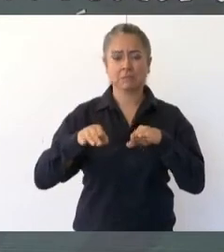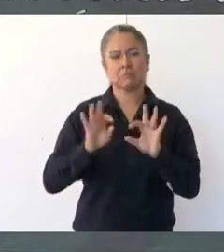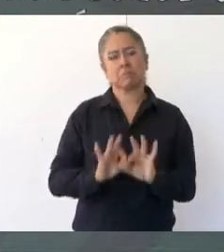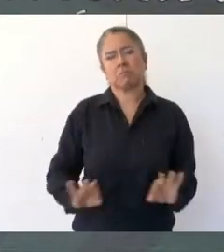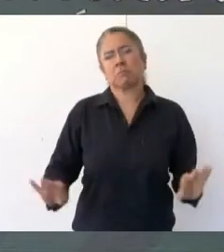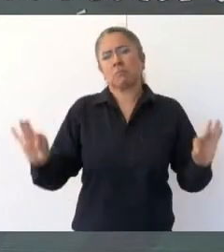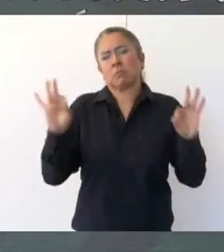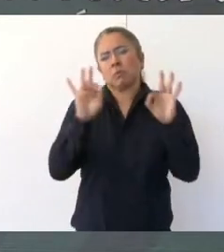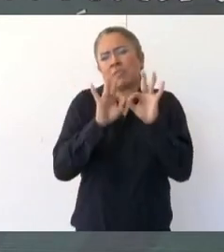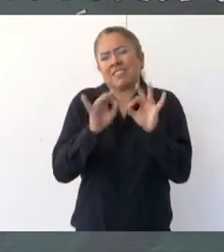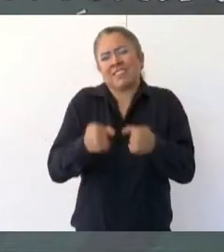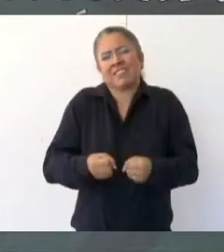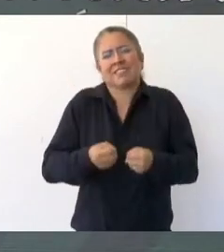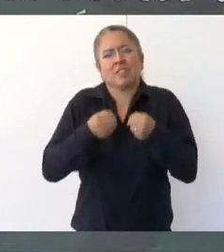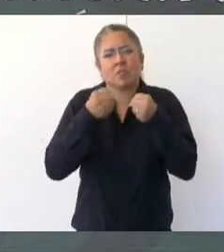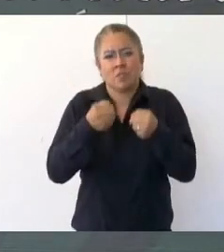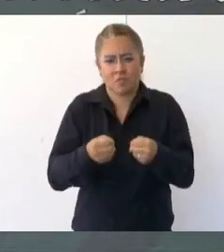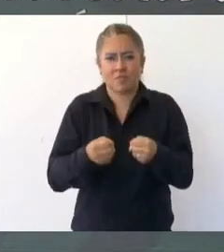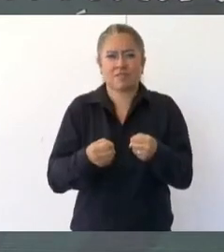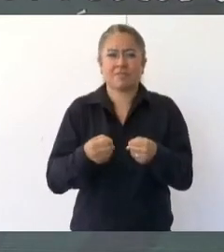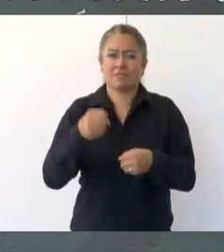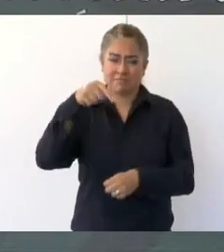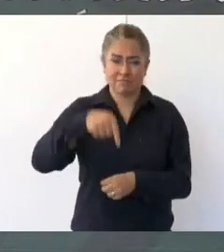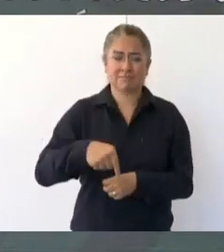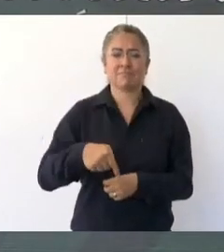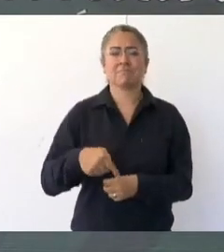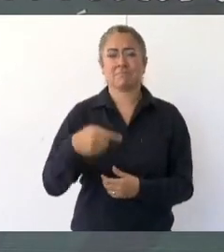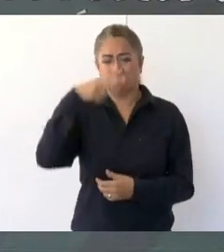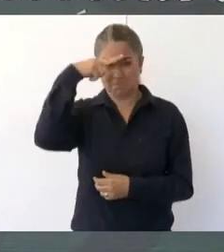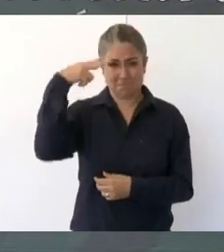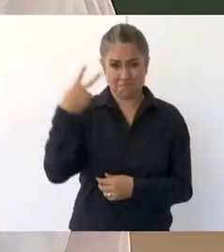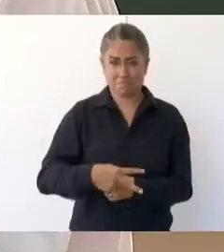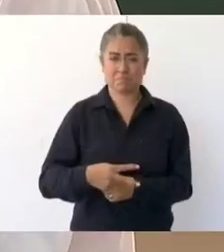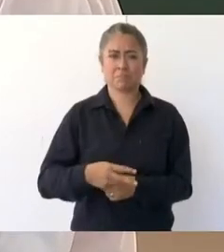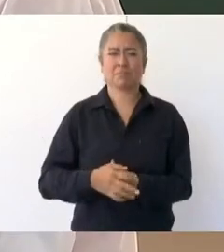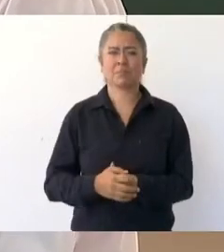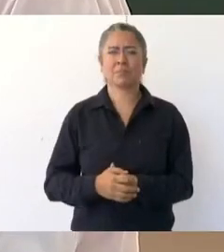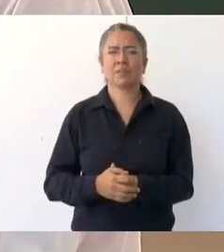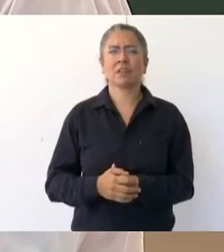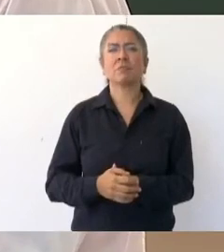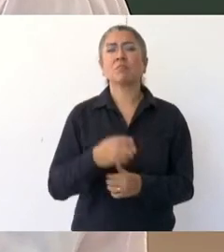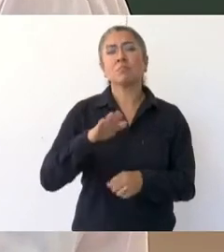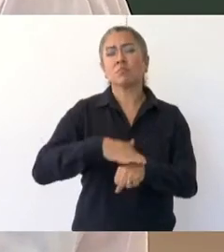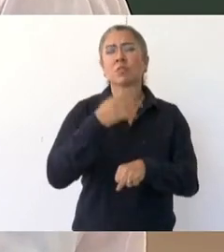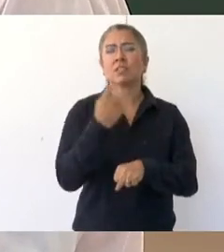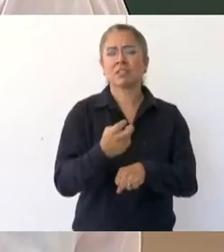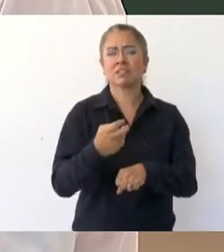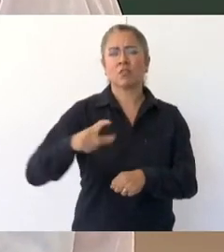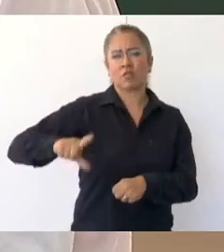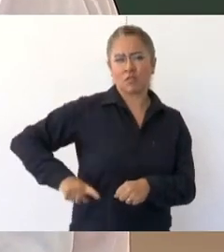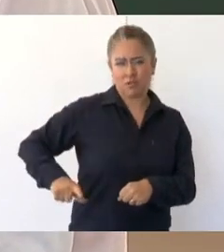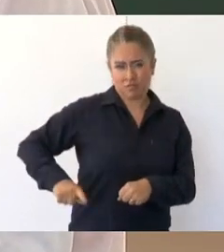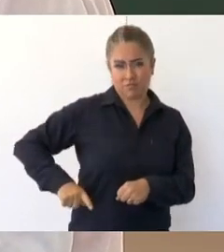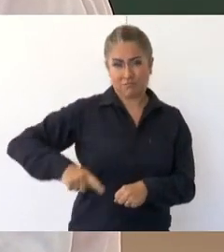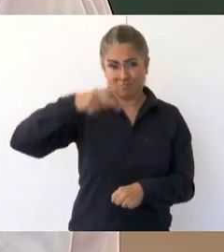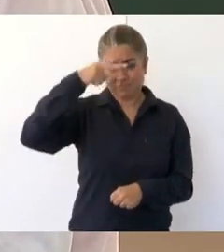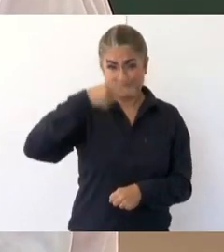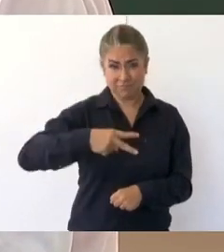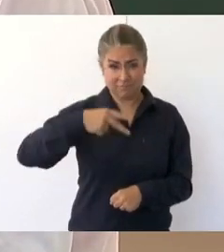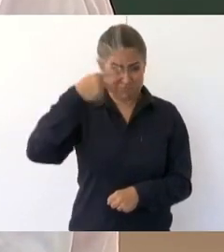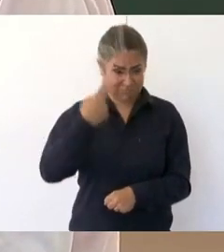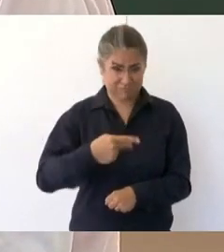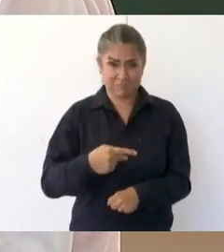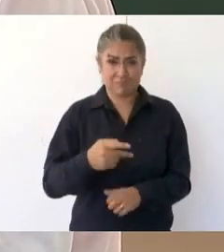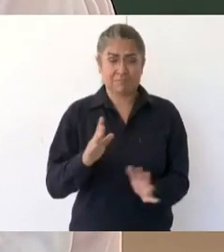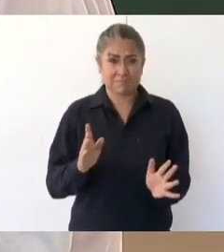para la seguridad alimentaria de México. Por ello, el Gobierno de México ha asumido dentro de sus